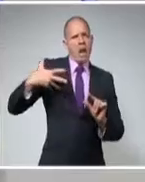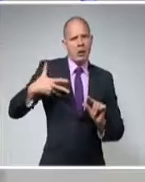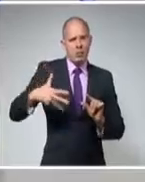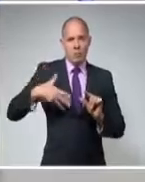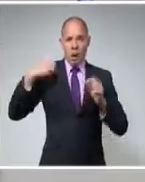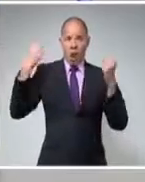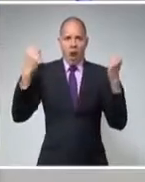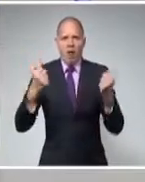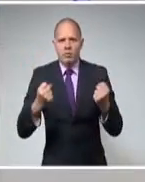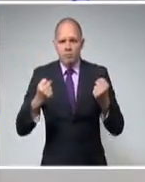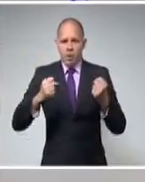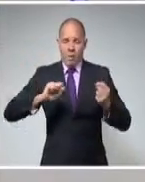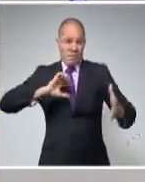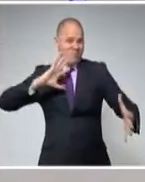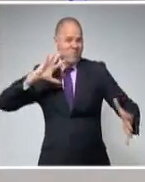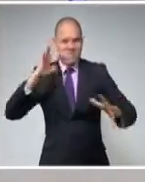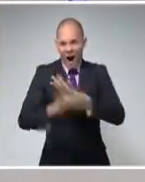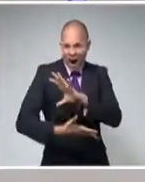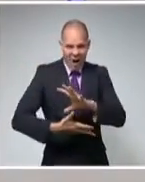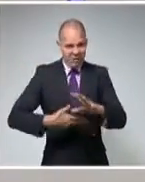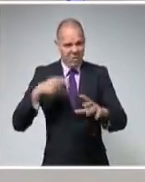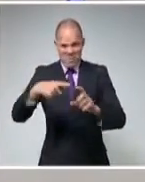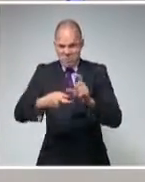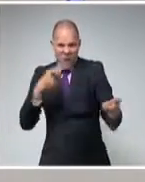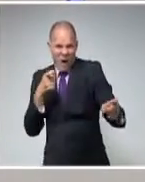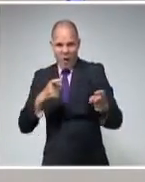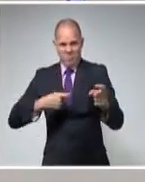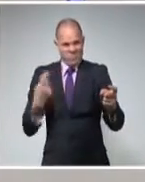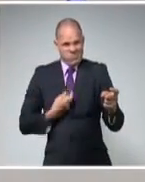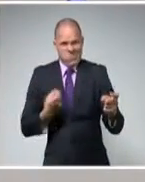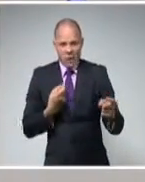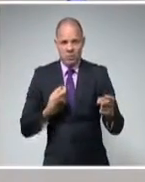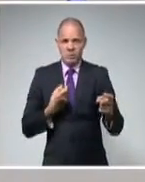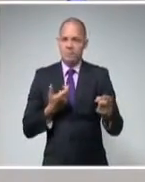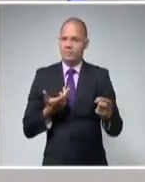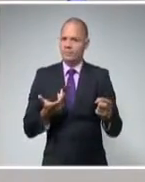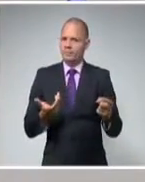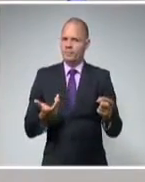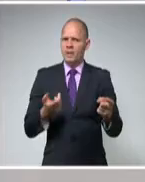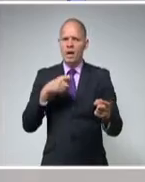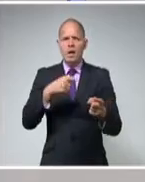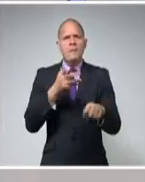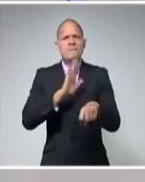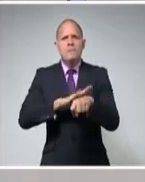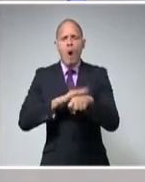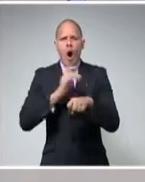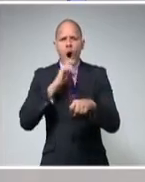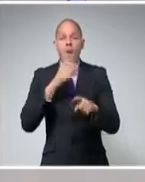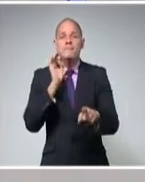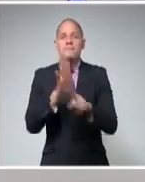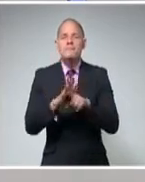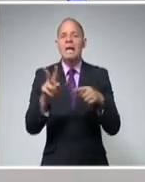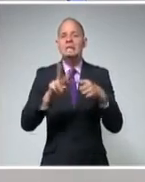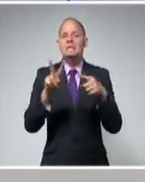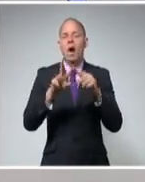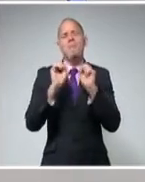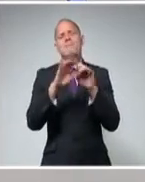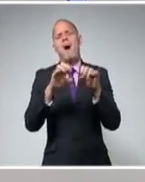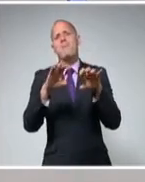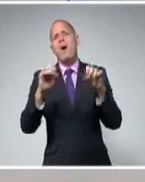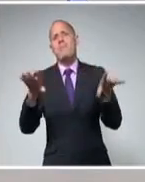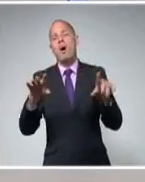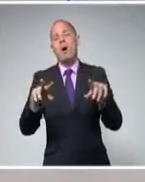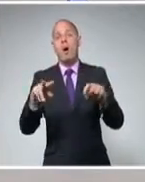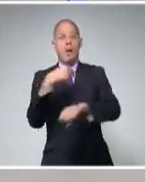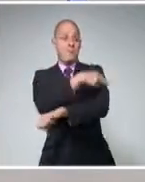internacional. El ingrediente principal para moverse de un extremo a otro fueron los medios de comunicación internacionales. Los principales televisoras del